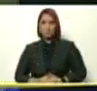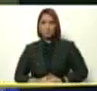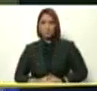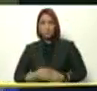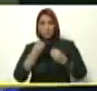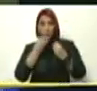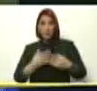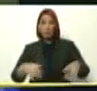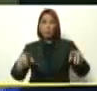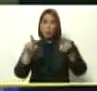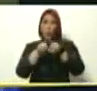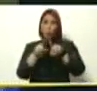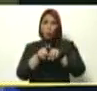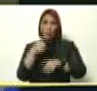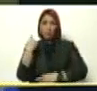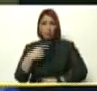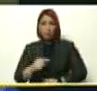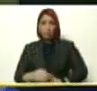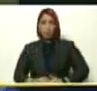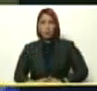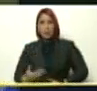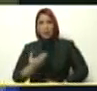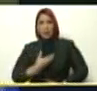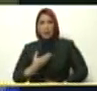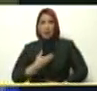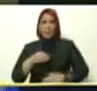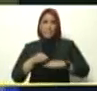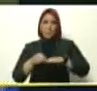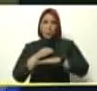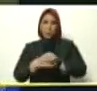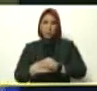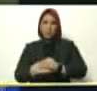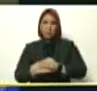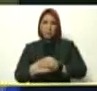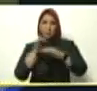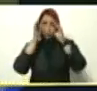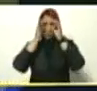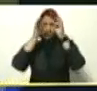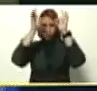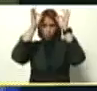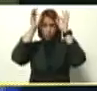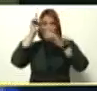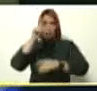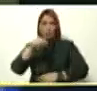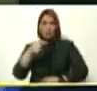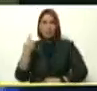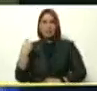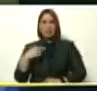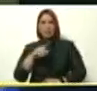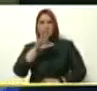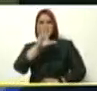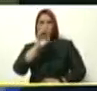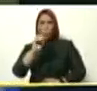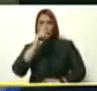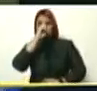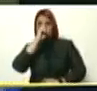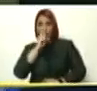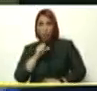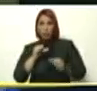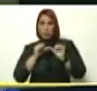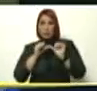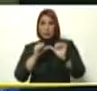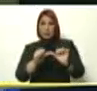Bueno, igualmente tenemos el alcalde del municipio, Simón Rodríguez, también tiene como 50 años de alcalde,